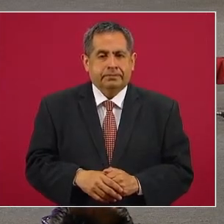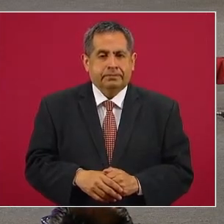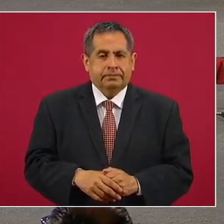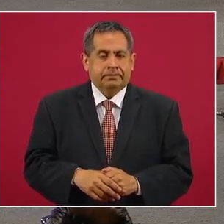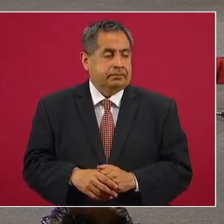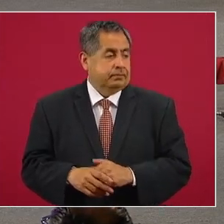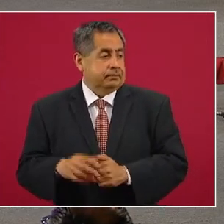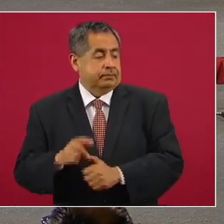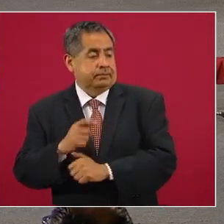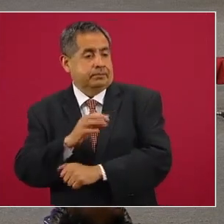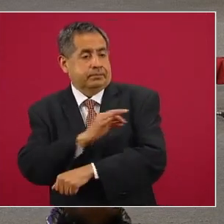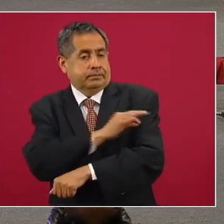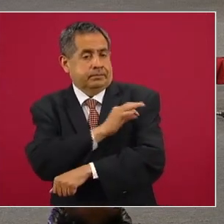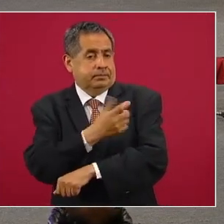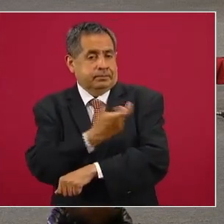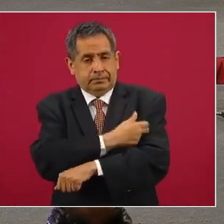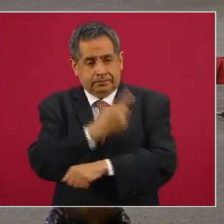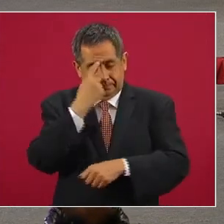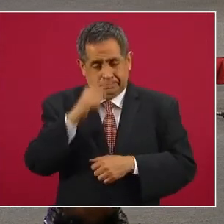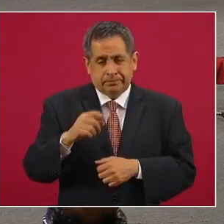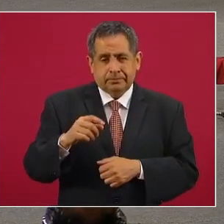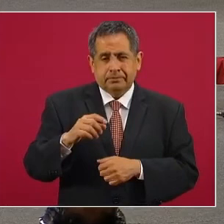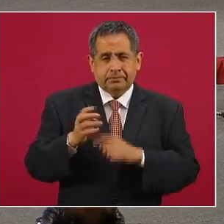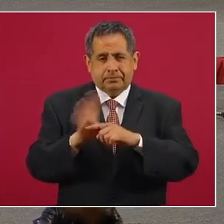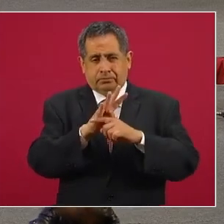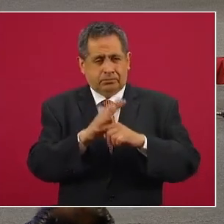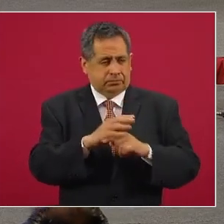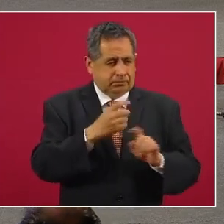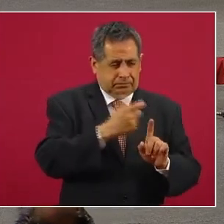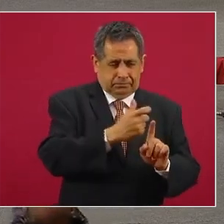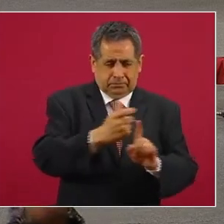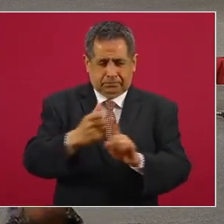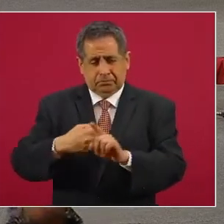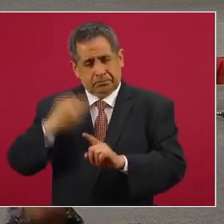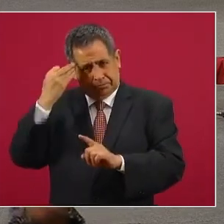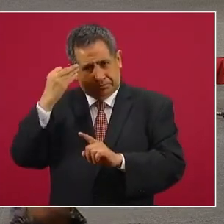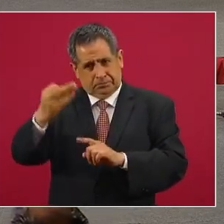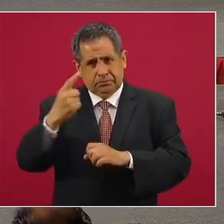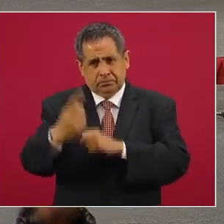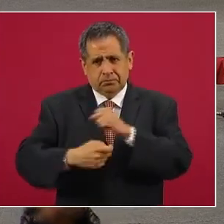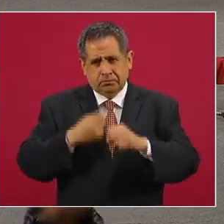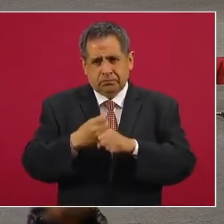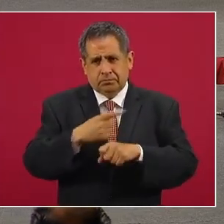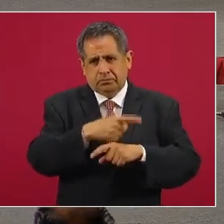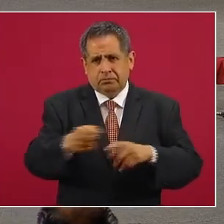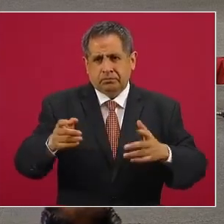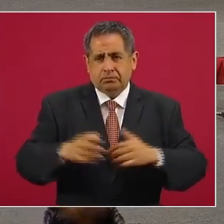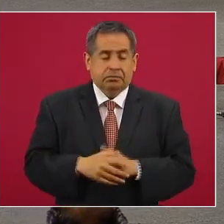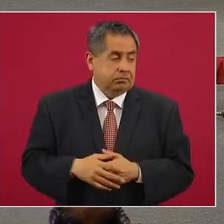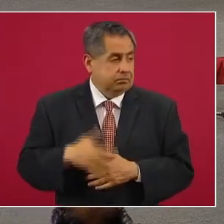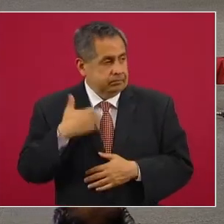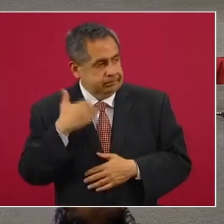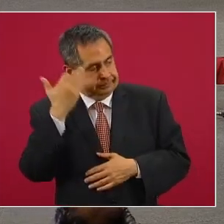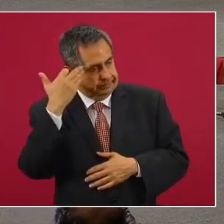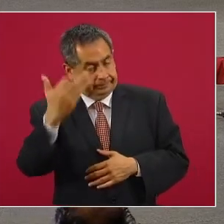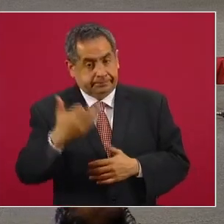Vacunar a todo el país contra COVID se llevará un año. Va a tardar mucho.